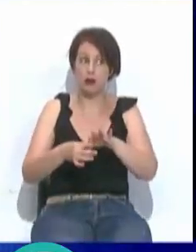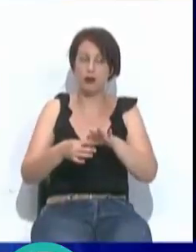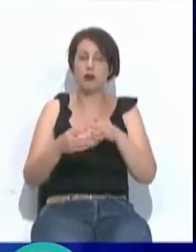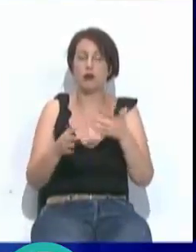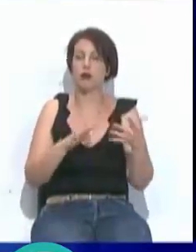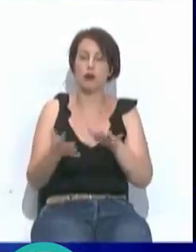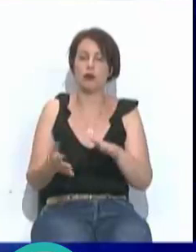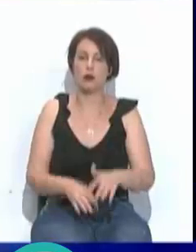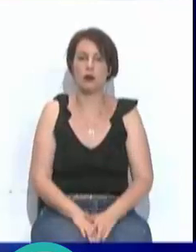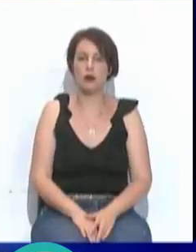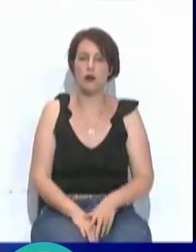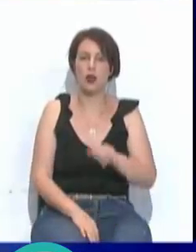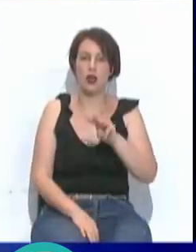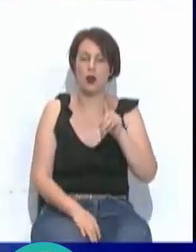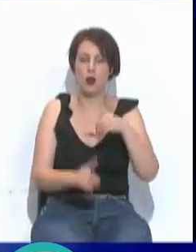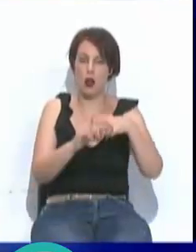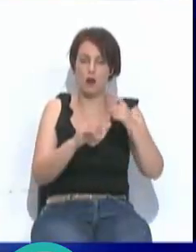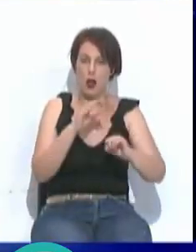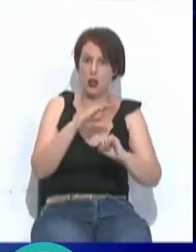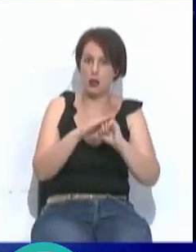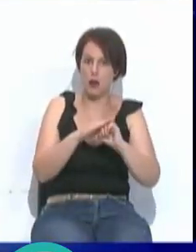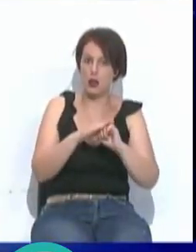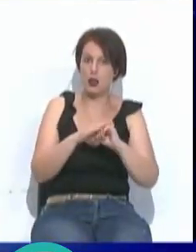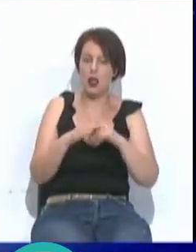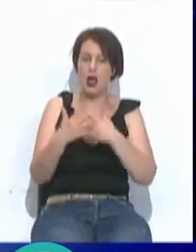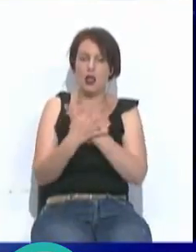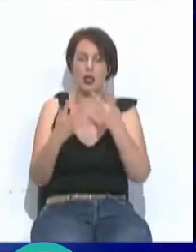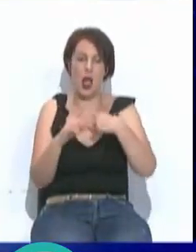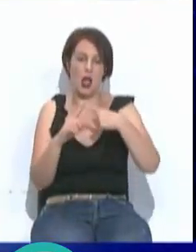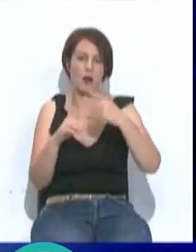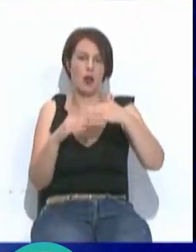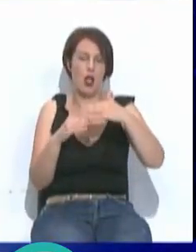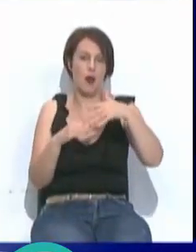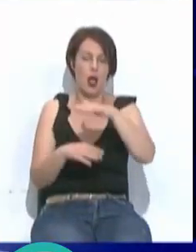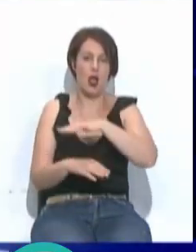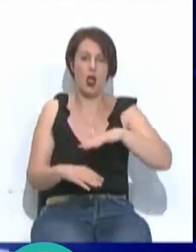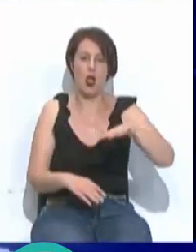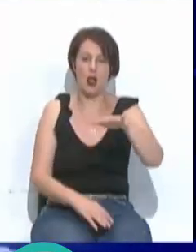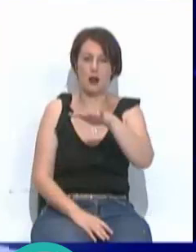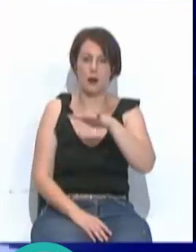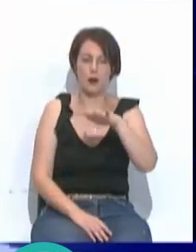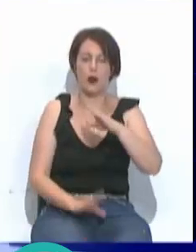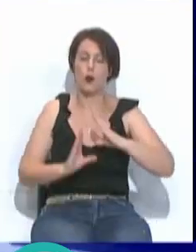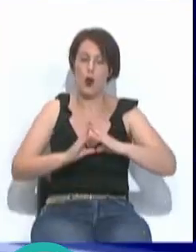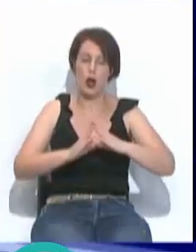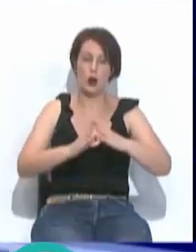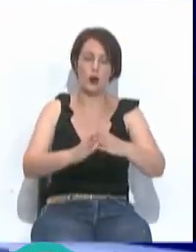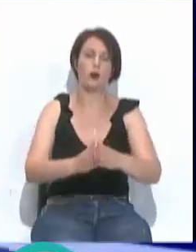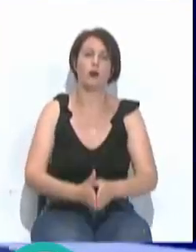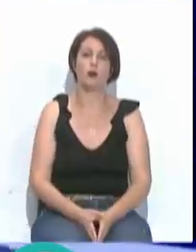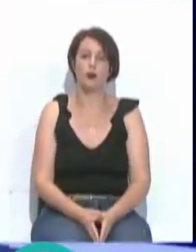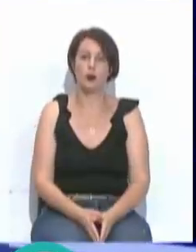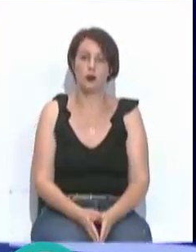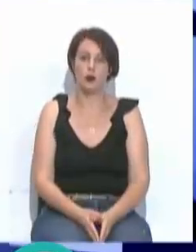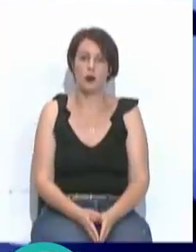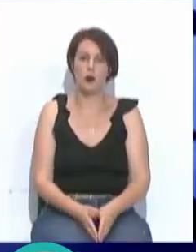variarán entre los 31 grados de máxima y los 17 grados de mínima que registrará el puerto de Santa María.